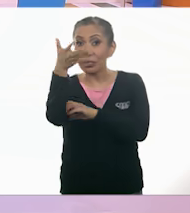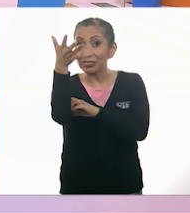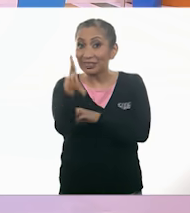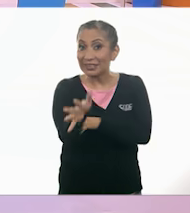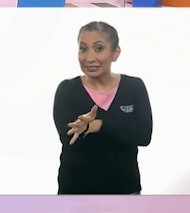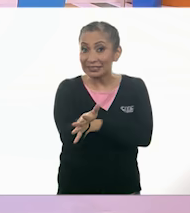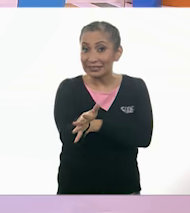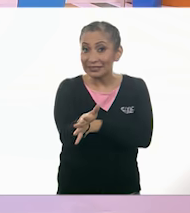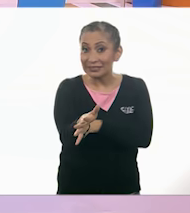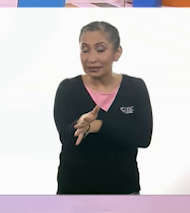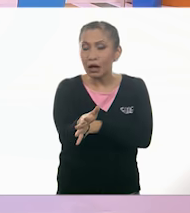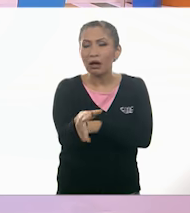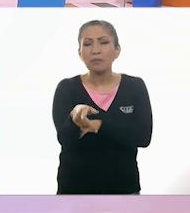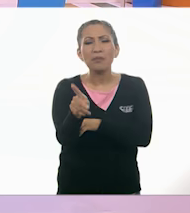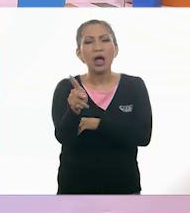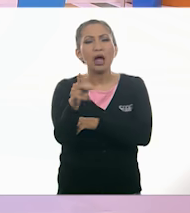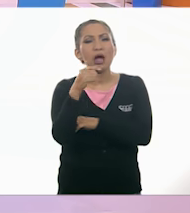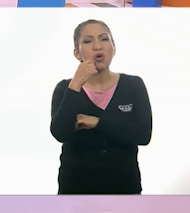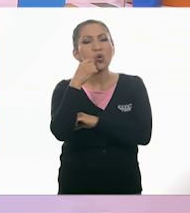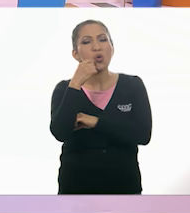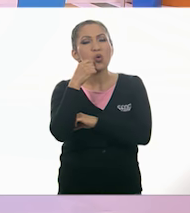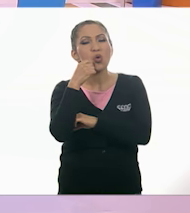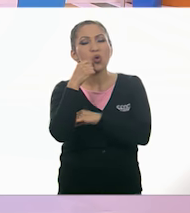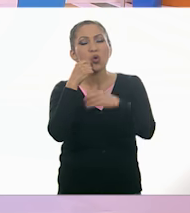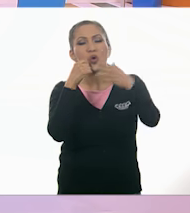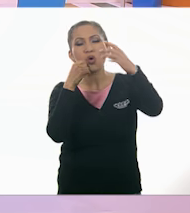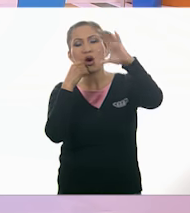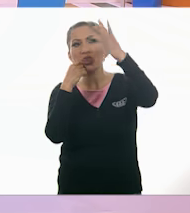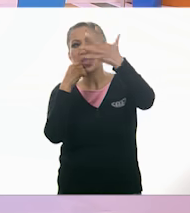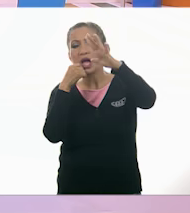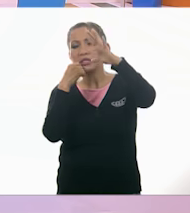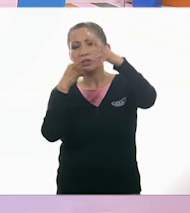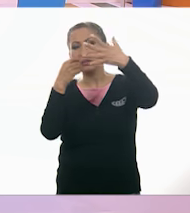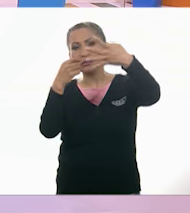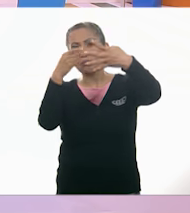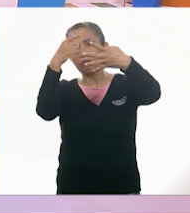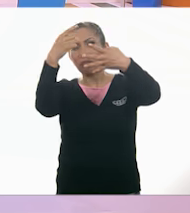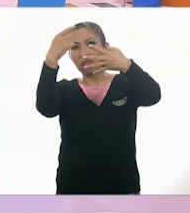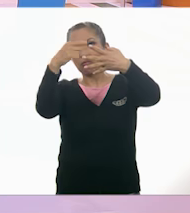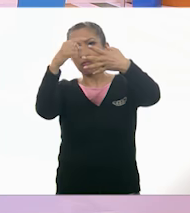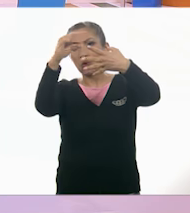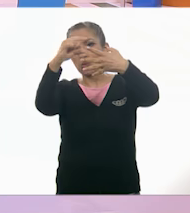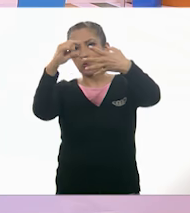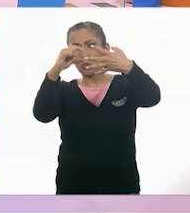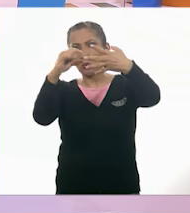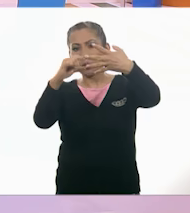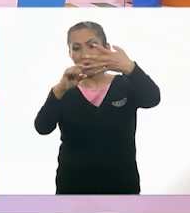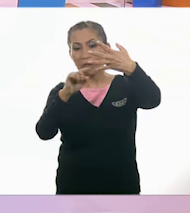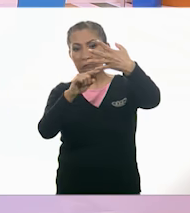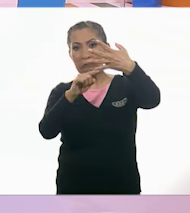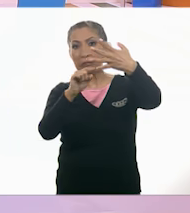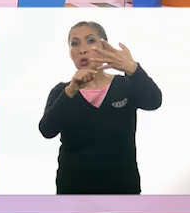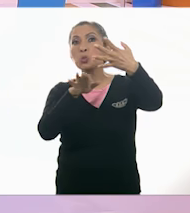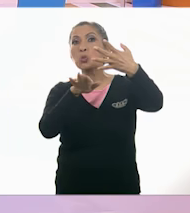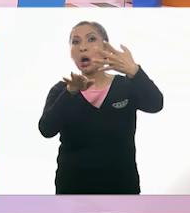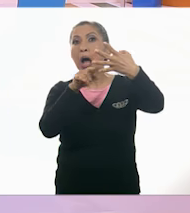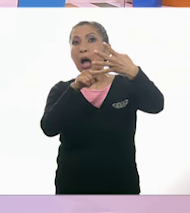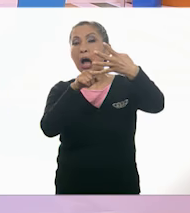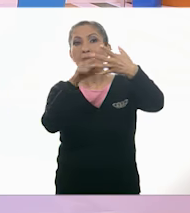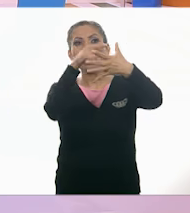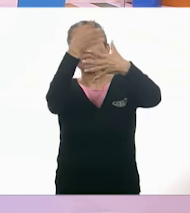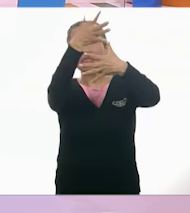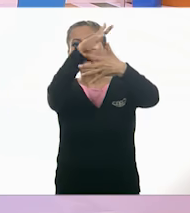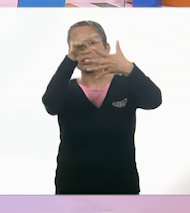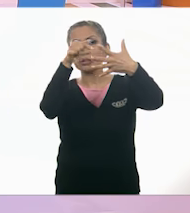Número 10. Pero vamos a bajar 4 casillas. Ok, entonces